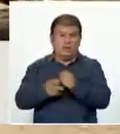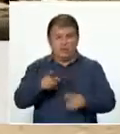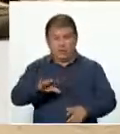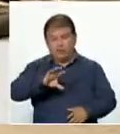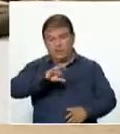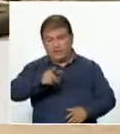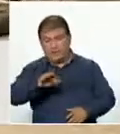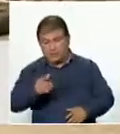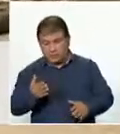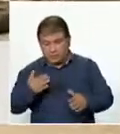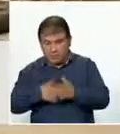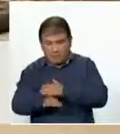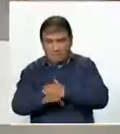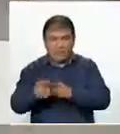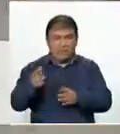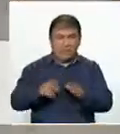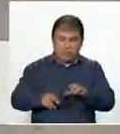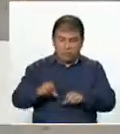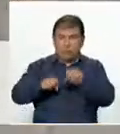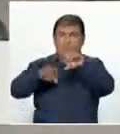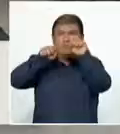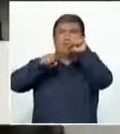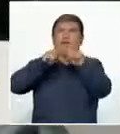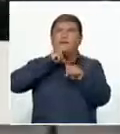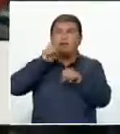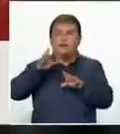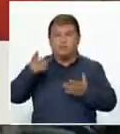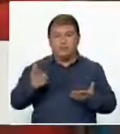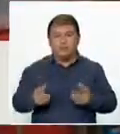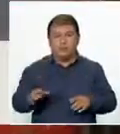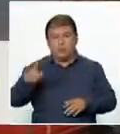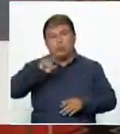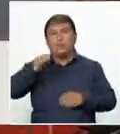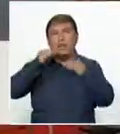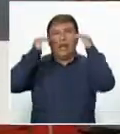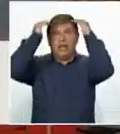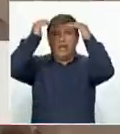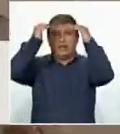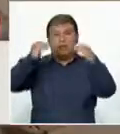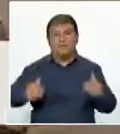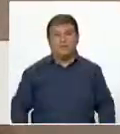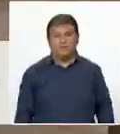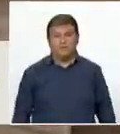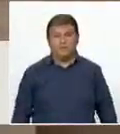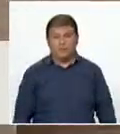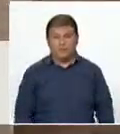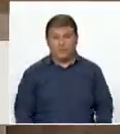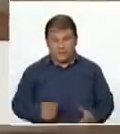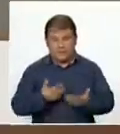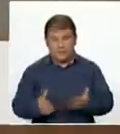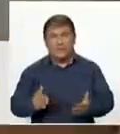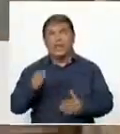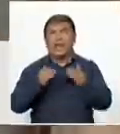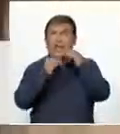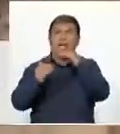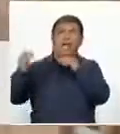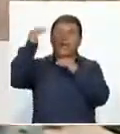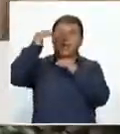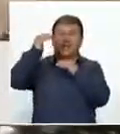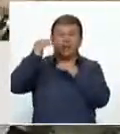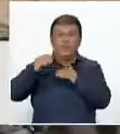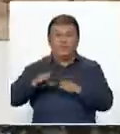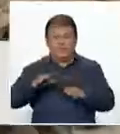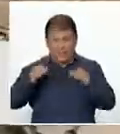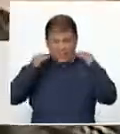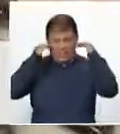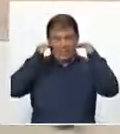los chelacos accedían a través de una escalera de fierro acondicionada en el lugar. Bien, y esta ya es la parte alta, la parte